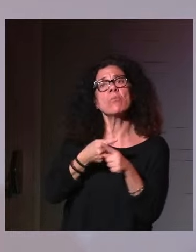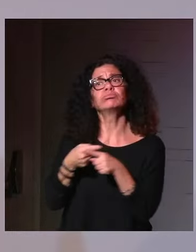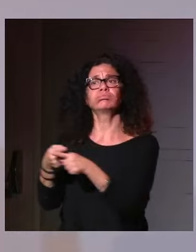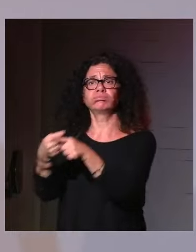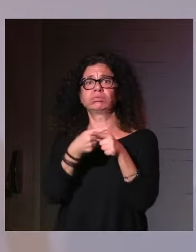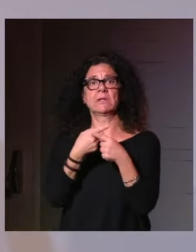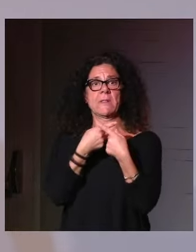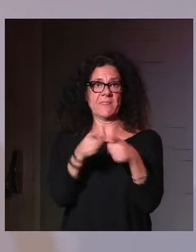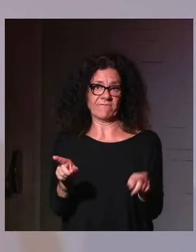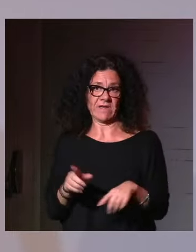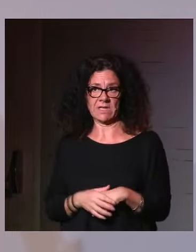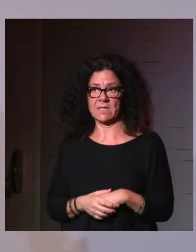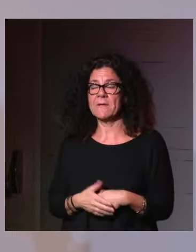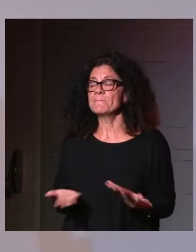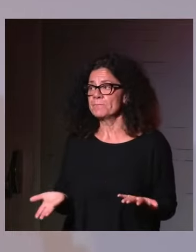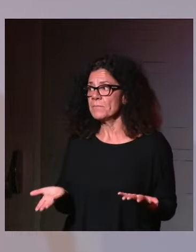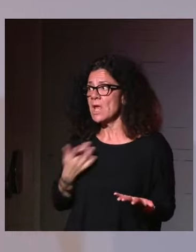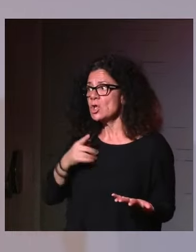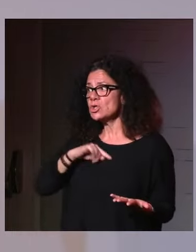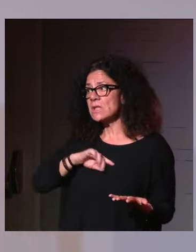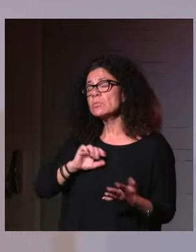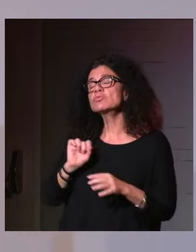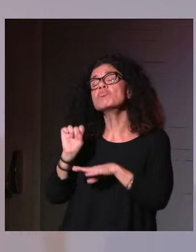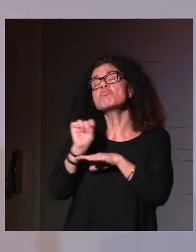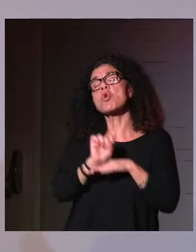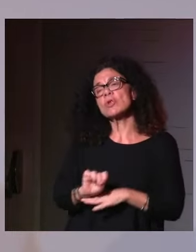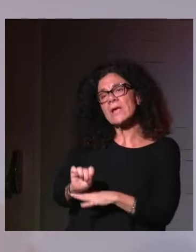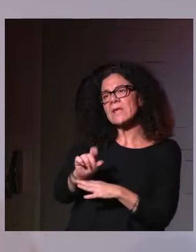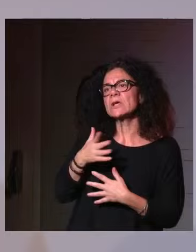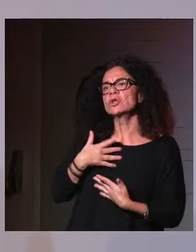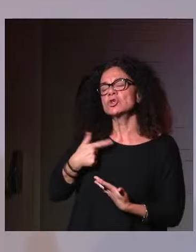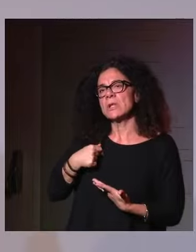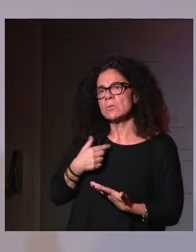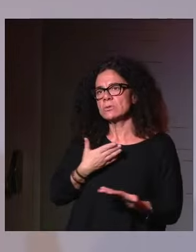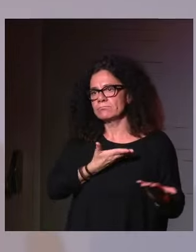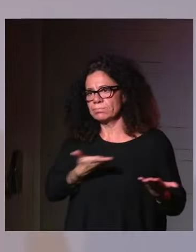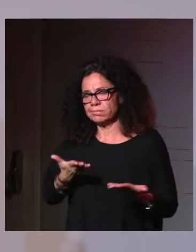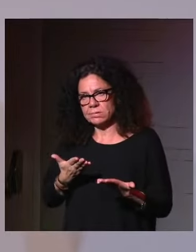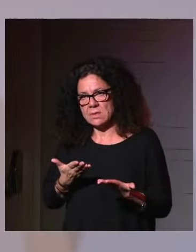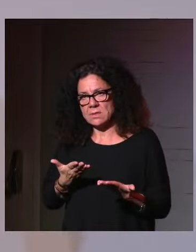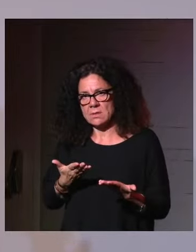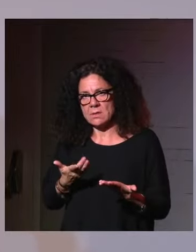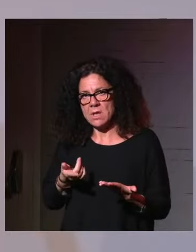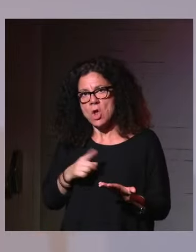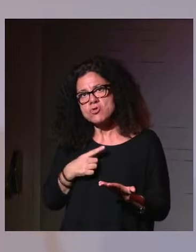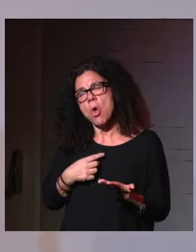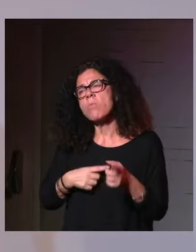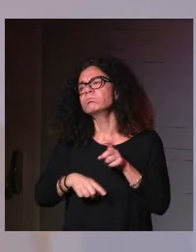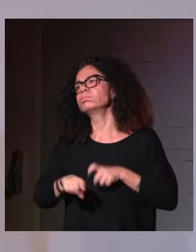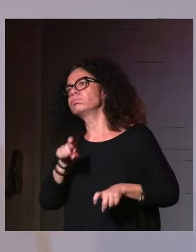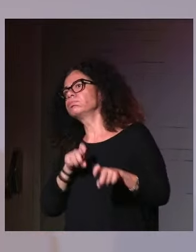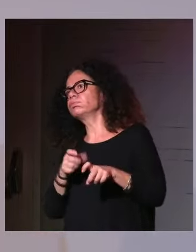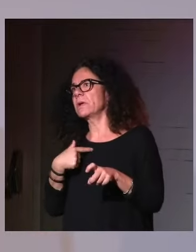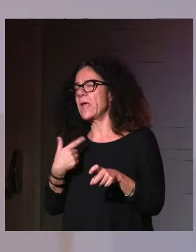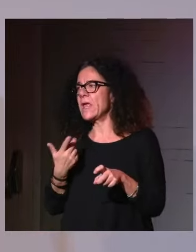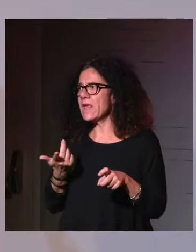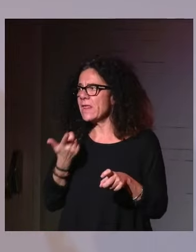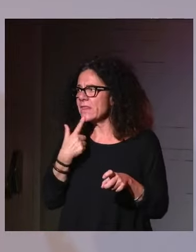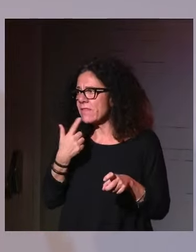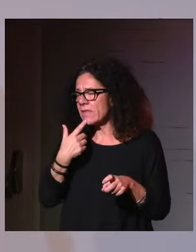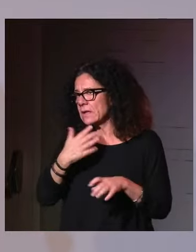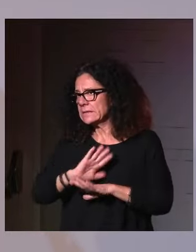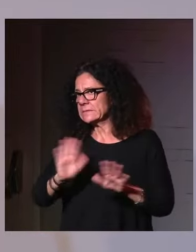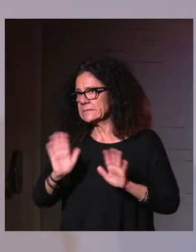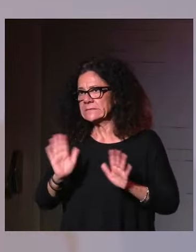diferente no Y nos sentimos protegidas y nos sentimos arropadas en lugar de dar marchas atrás y cerrar cuentas y dejar de hablar